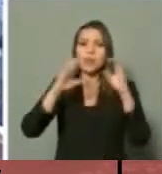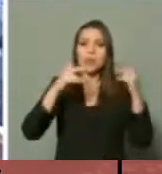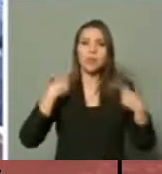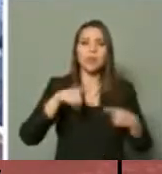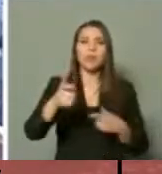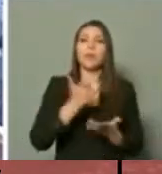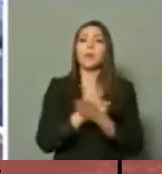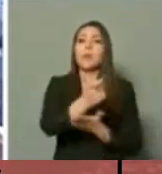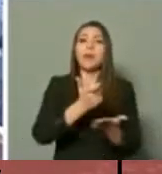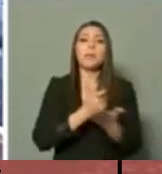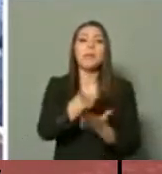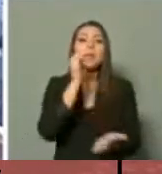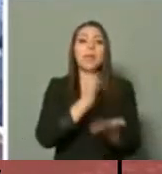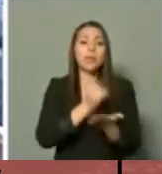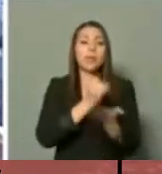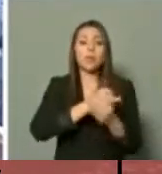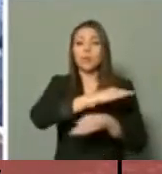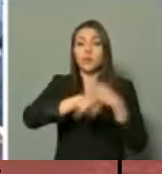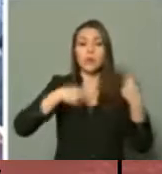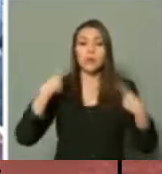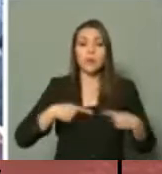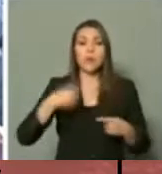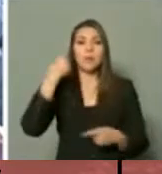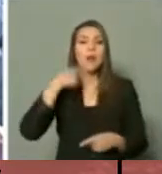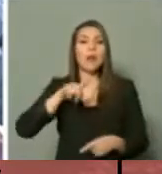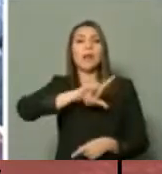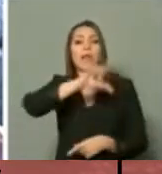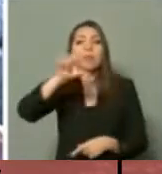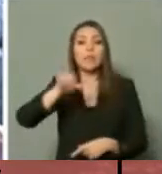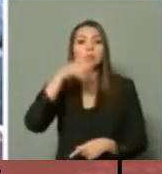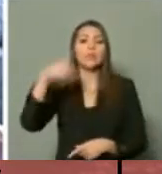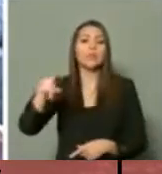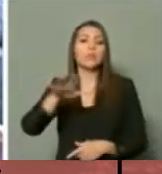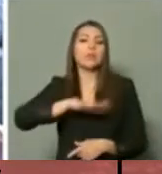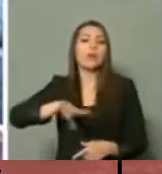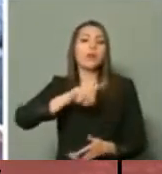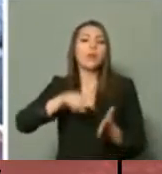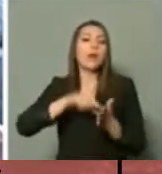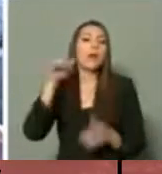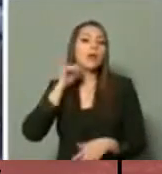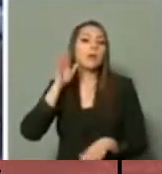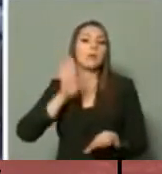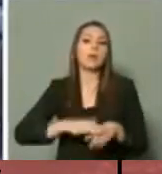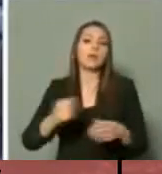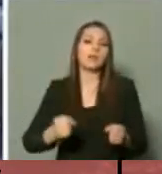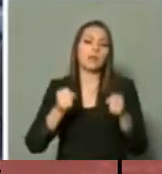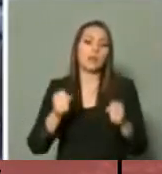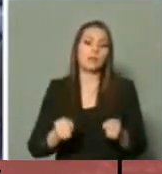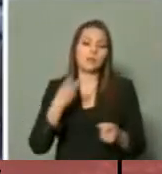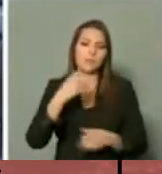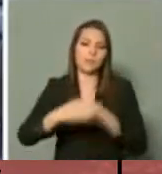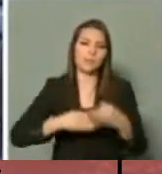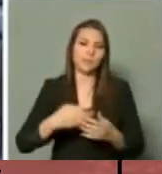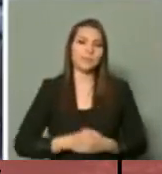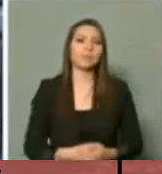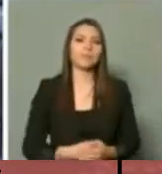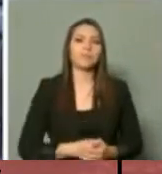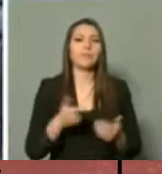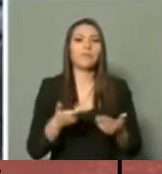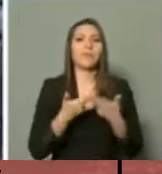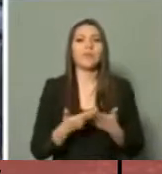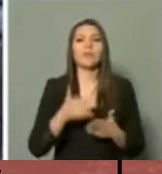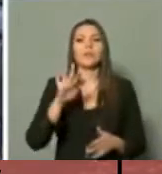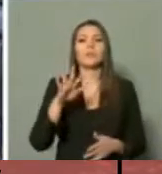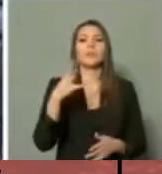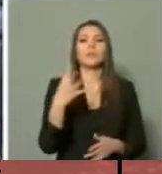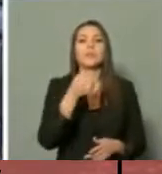impuestos, así como los míos, logren que el día de mañana tengamos un Azcapotzalco más seguro. Es Juan. Candidata, le restan 54 segundos en su